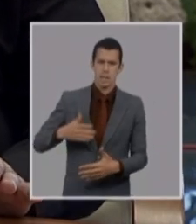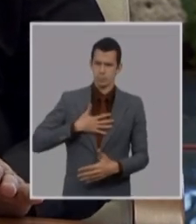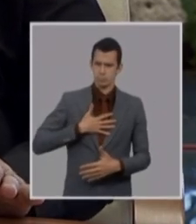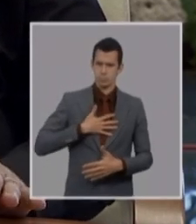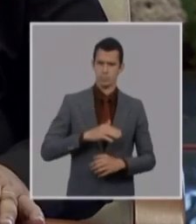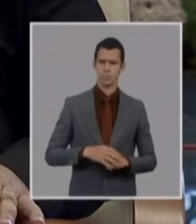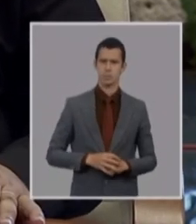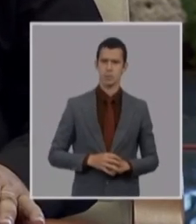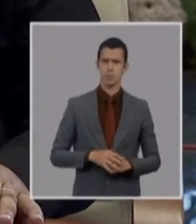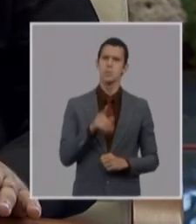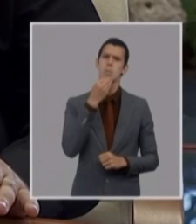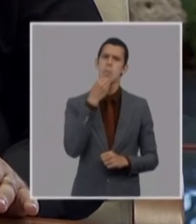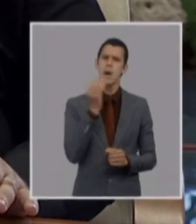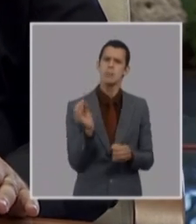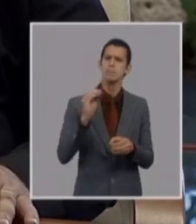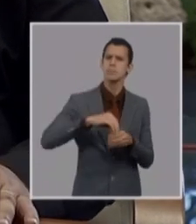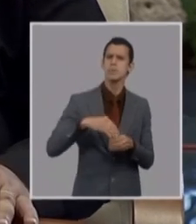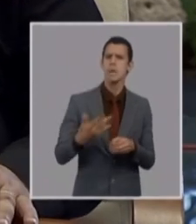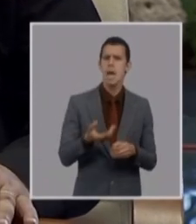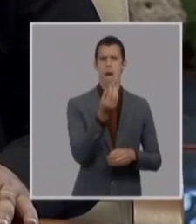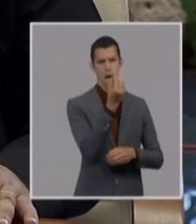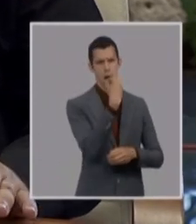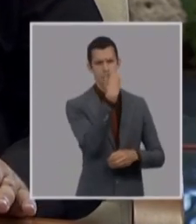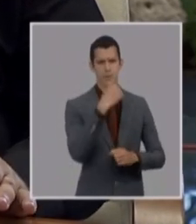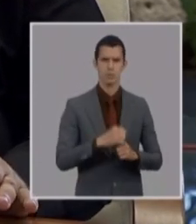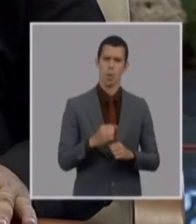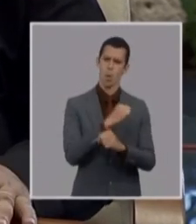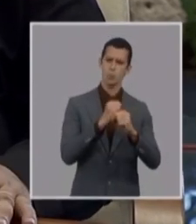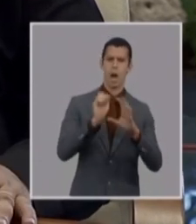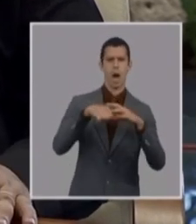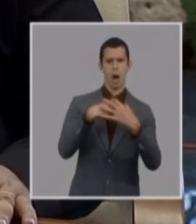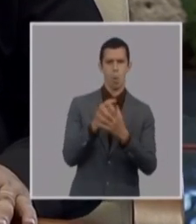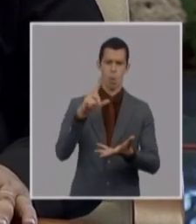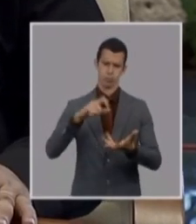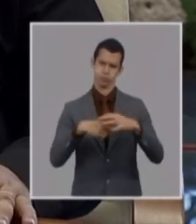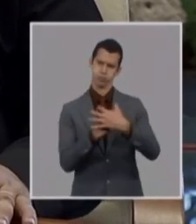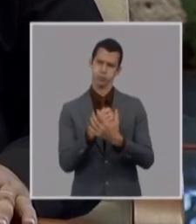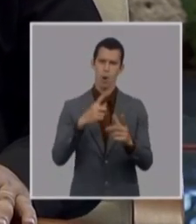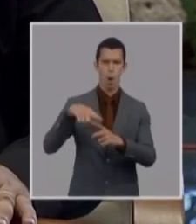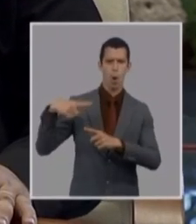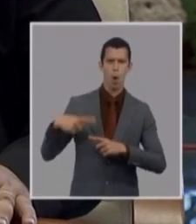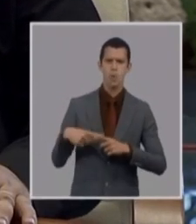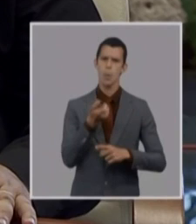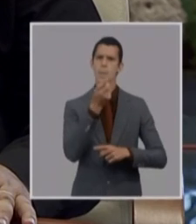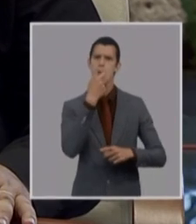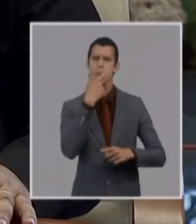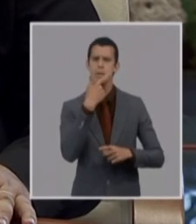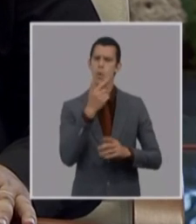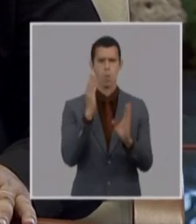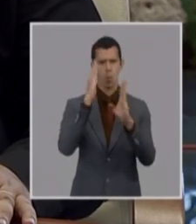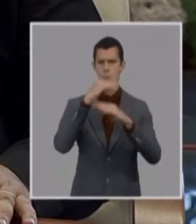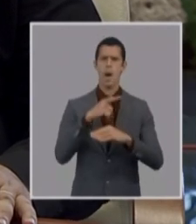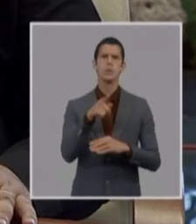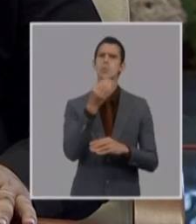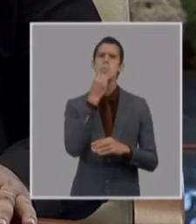los alimentos aseos y medicamentos sin límite de valor de